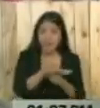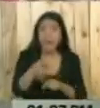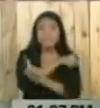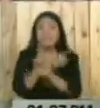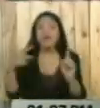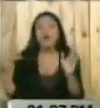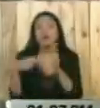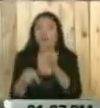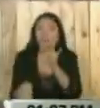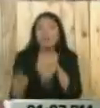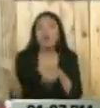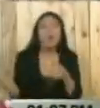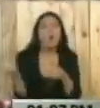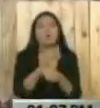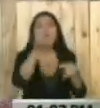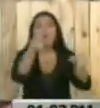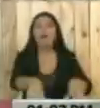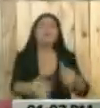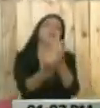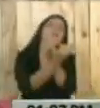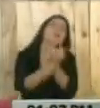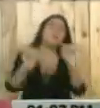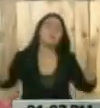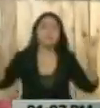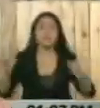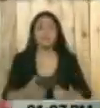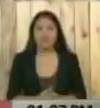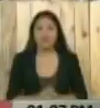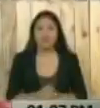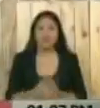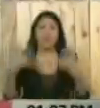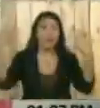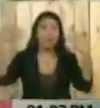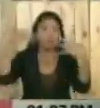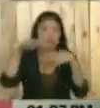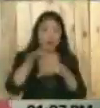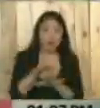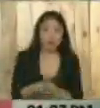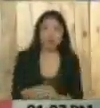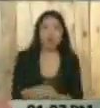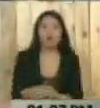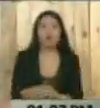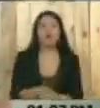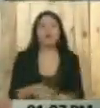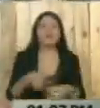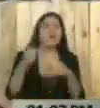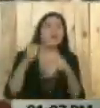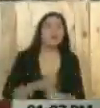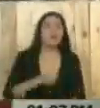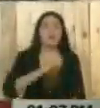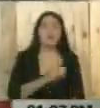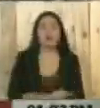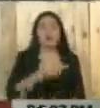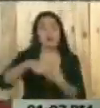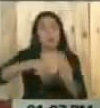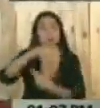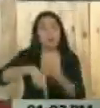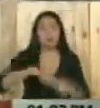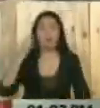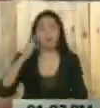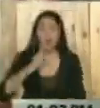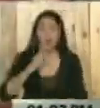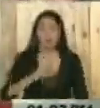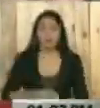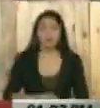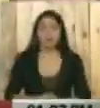2012 encontramos la independencia, la emancipación y la consolidación de la revolución bolivariana.